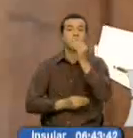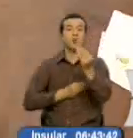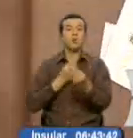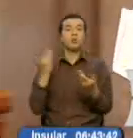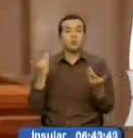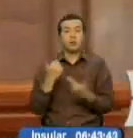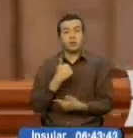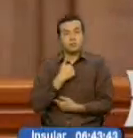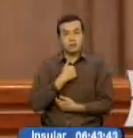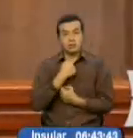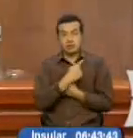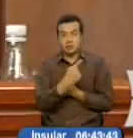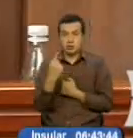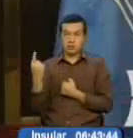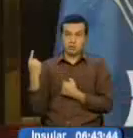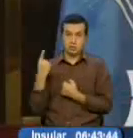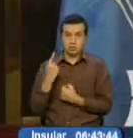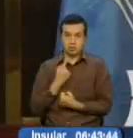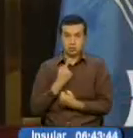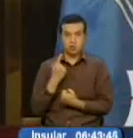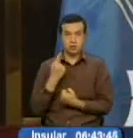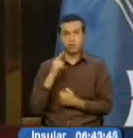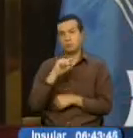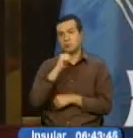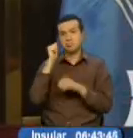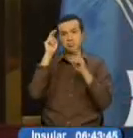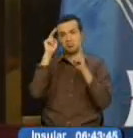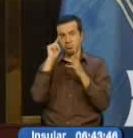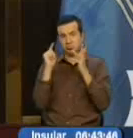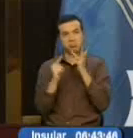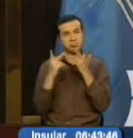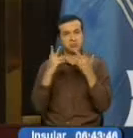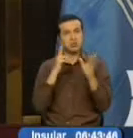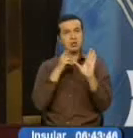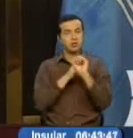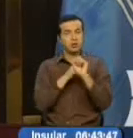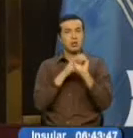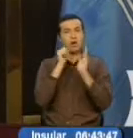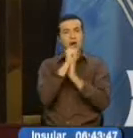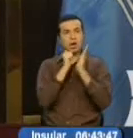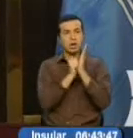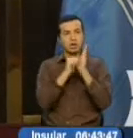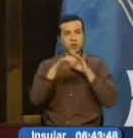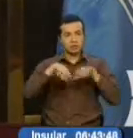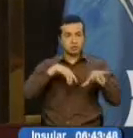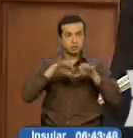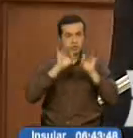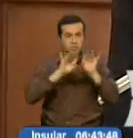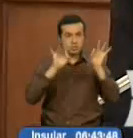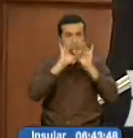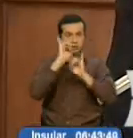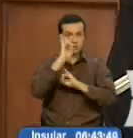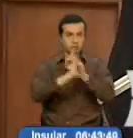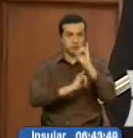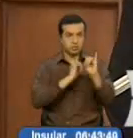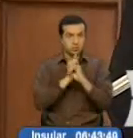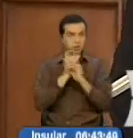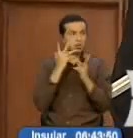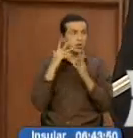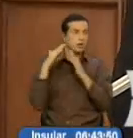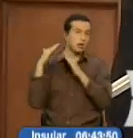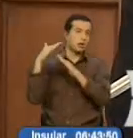en la autodeterminación de los pueblos. Otros temas formarán parte de la llamada Agenda de Política Exterior. La construcción de la